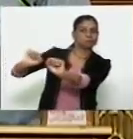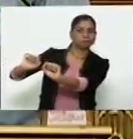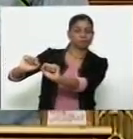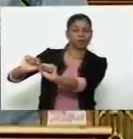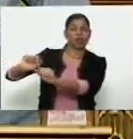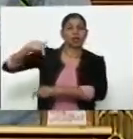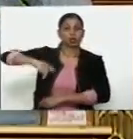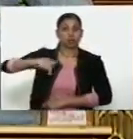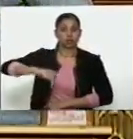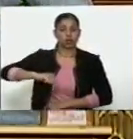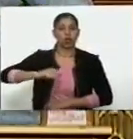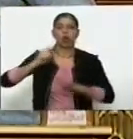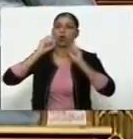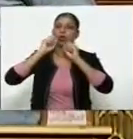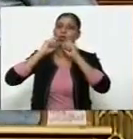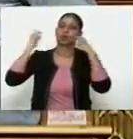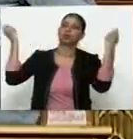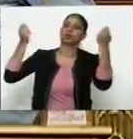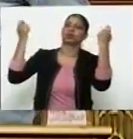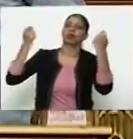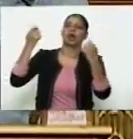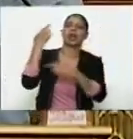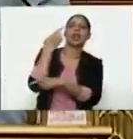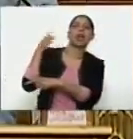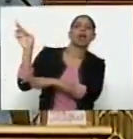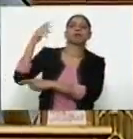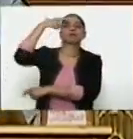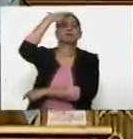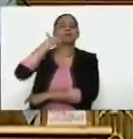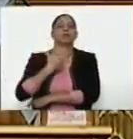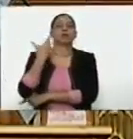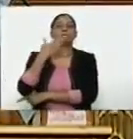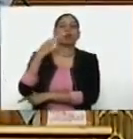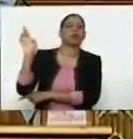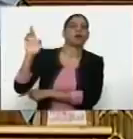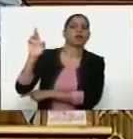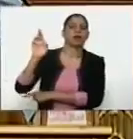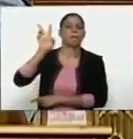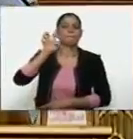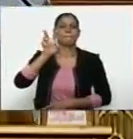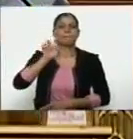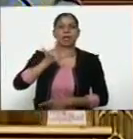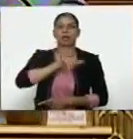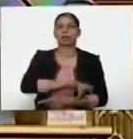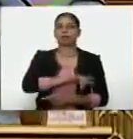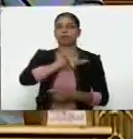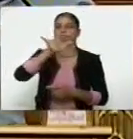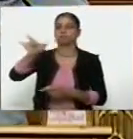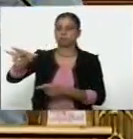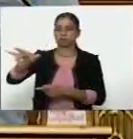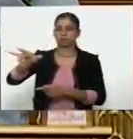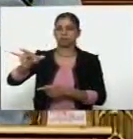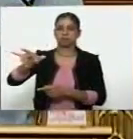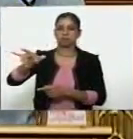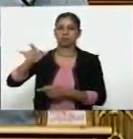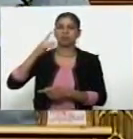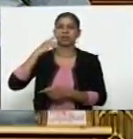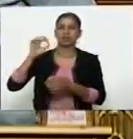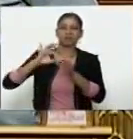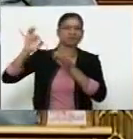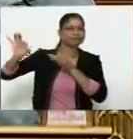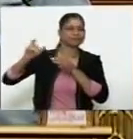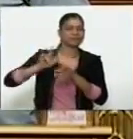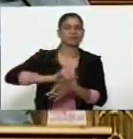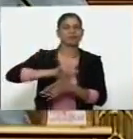Yo me declaro en rebeldía y este viernes allá en Valle Guanape, luego en Altagracia Orituco el día